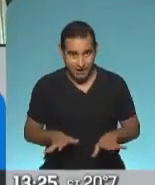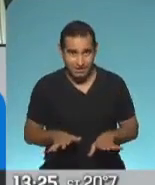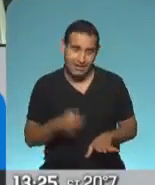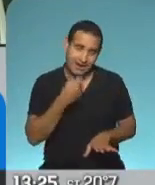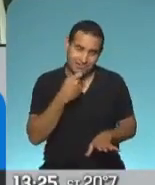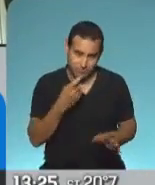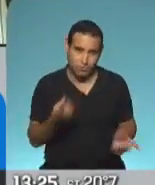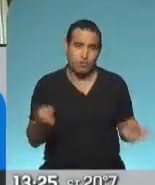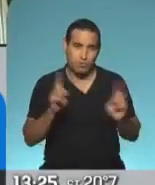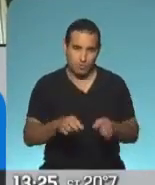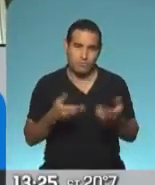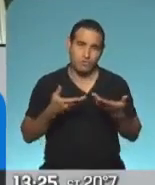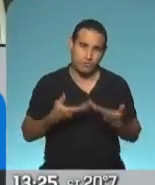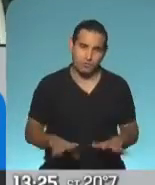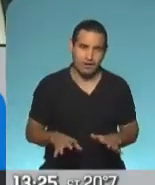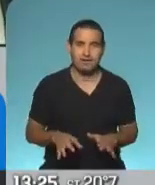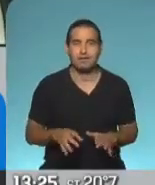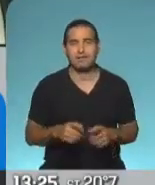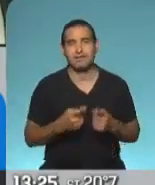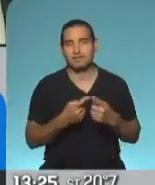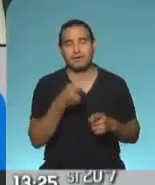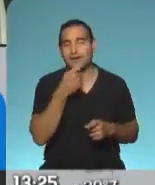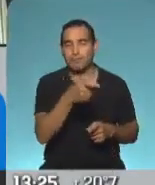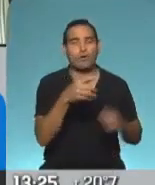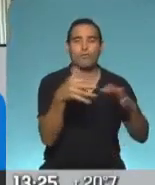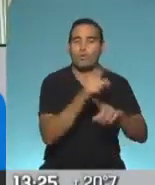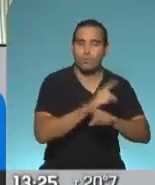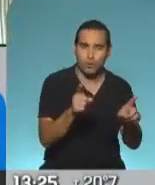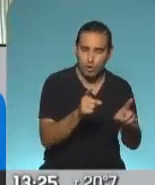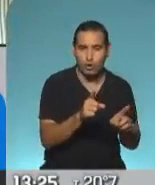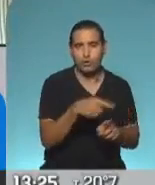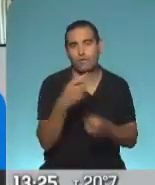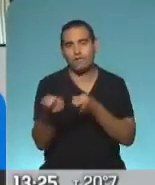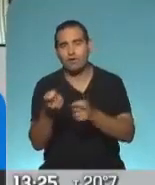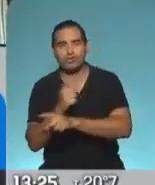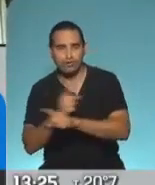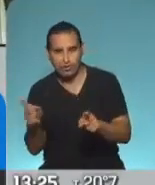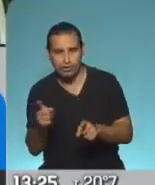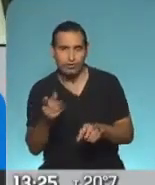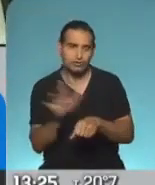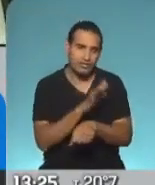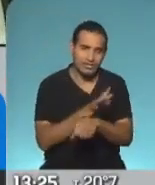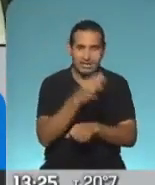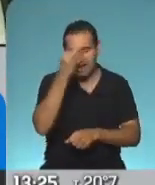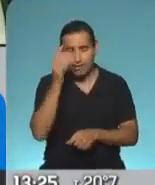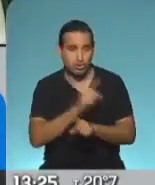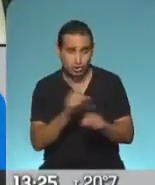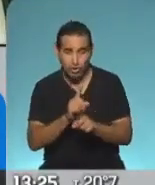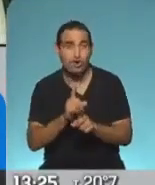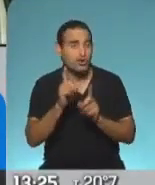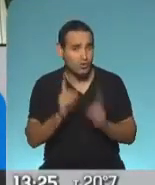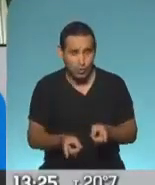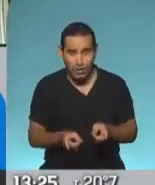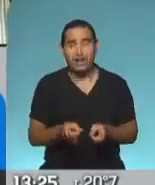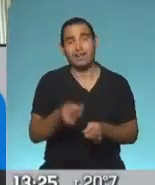grandes concentraciones, como puede ser un partido de fútbol con público, o un boliche bailable, o cines, teatros, etcétera, aún así vamos